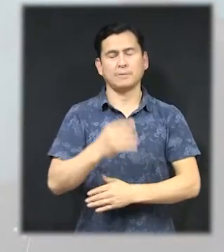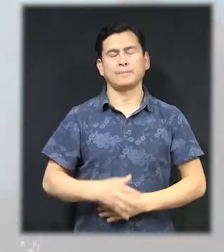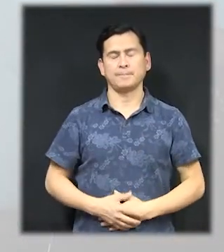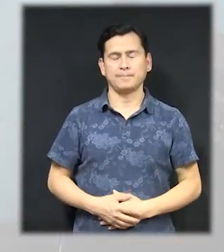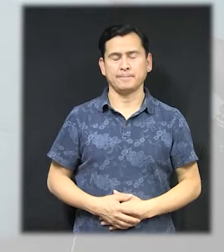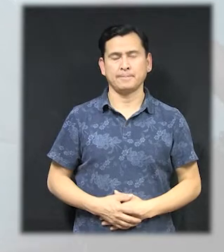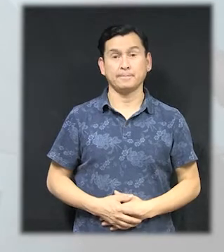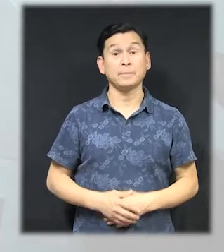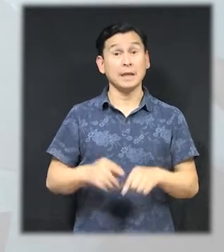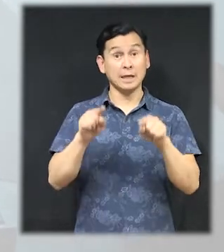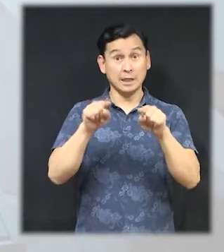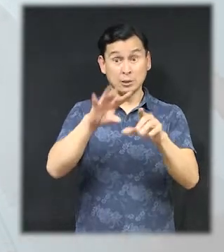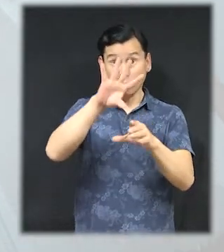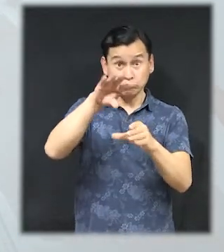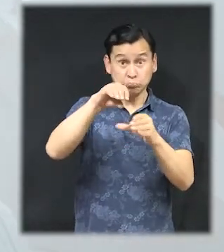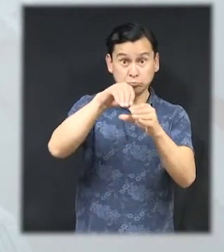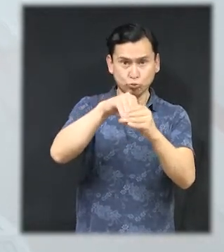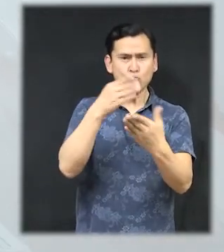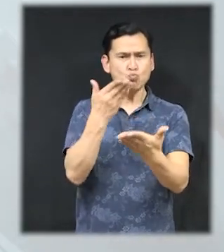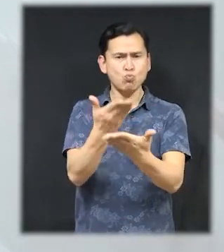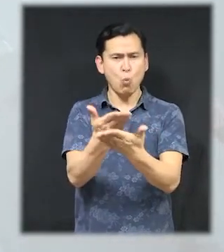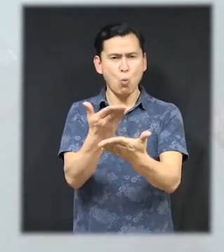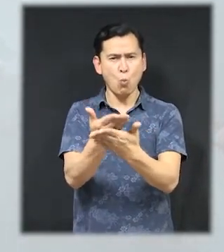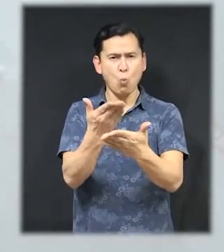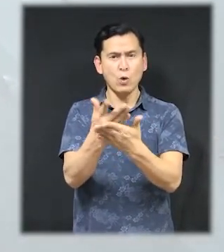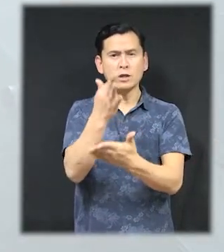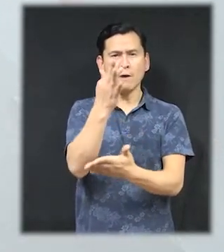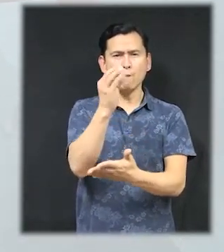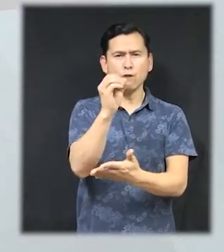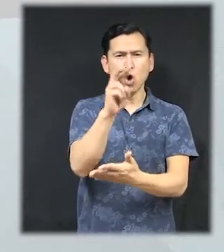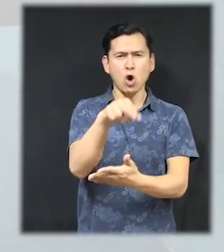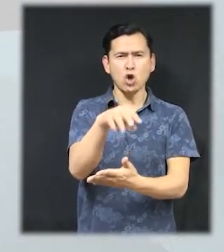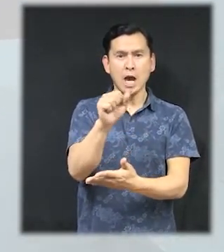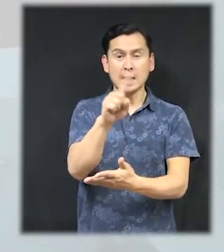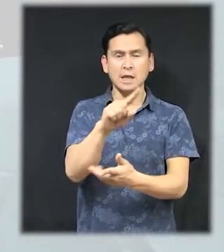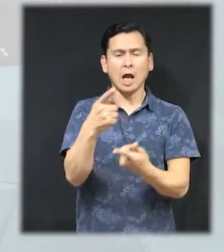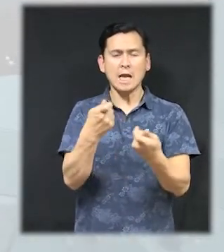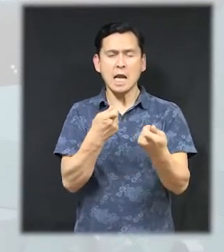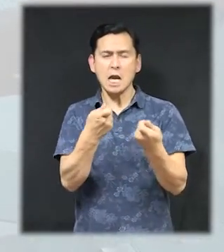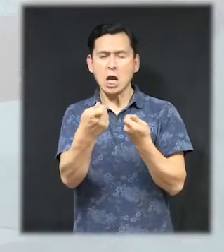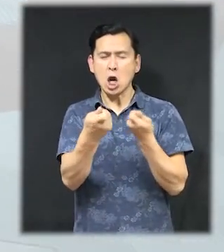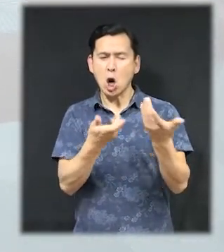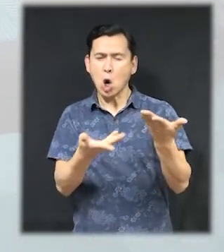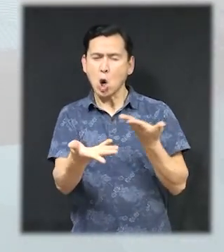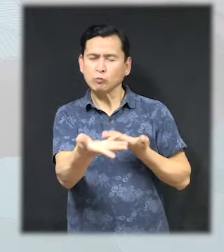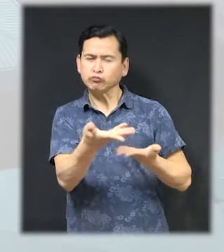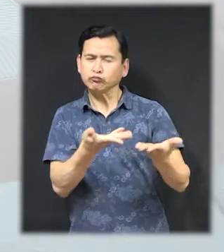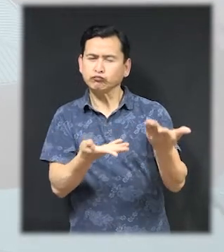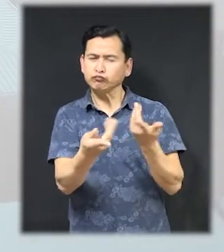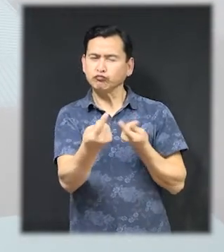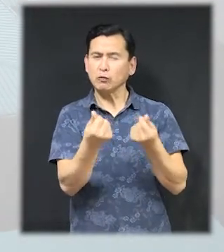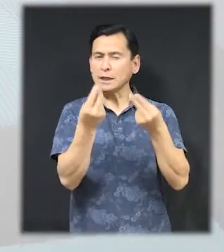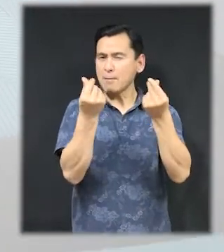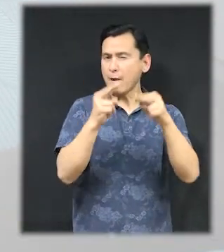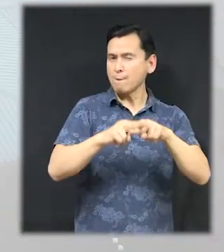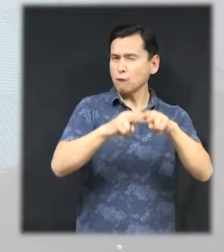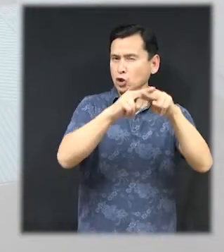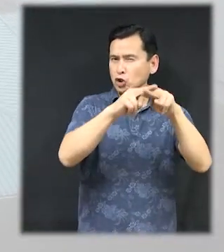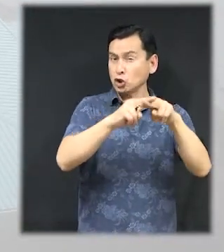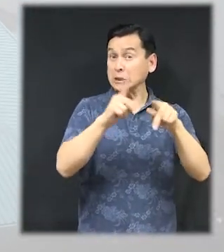millones de apertura el año 2019 a 40.000 millones en la apertura del año